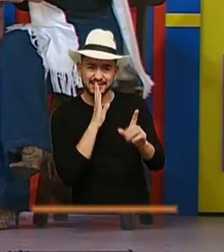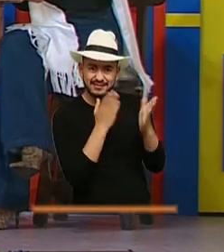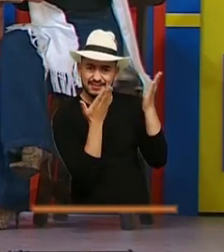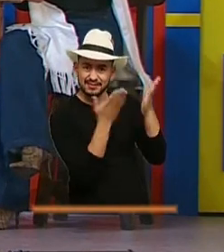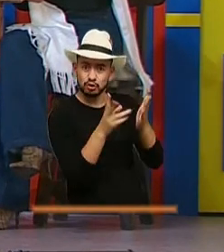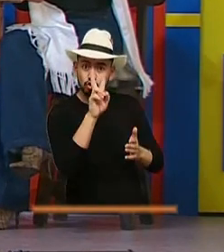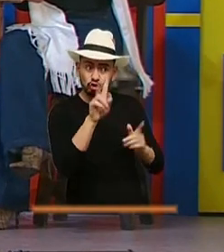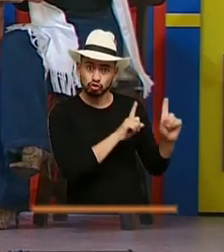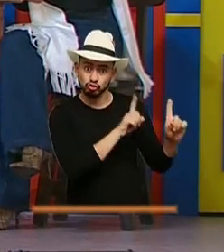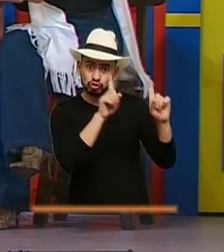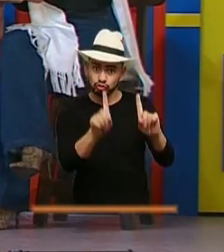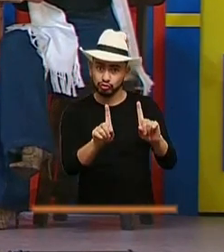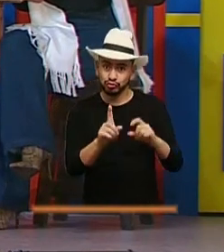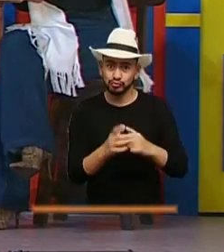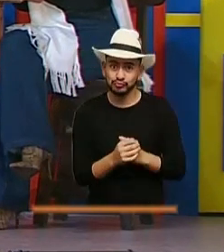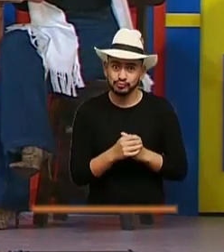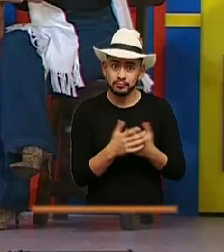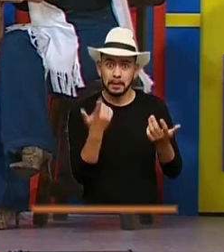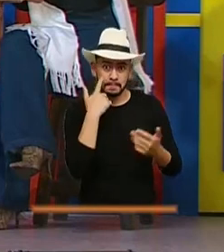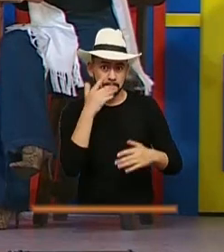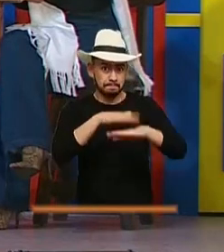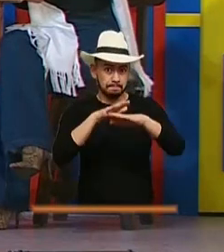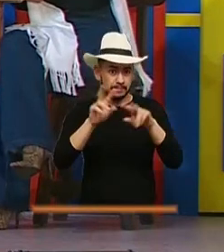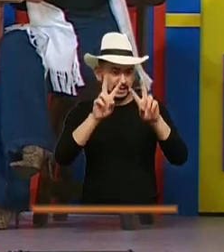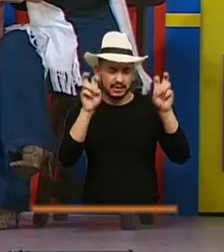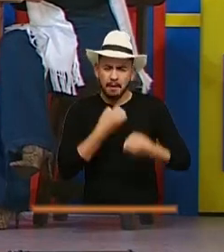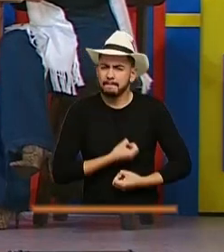Gallinazo. Ellos vienen entonces, trovador Gallinazo y Aldo Juliano.